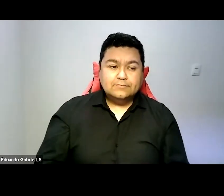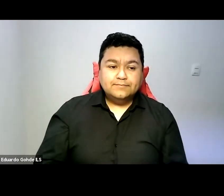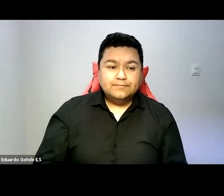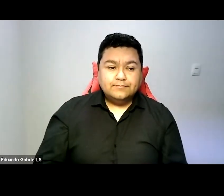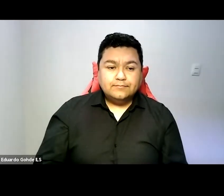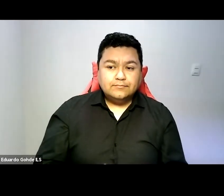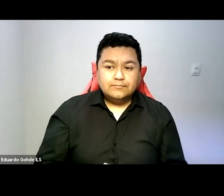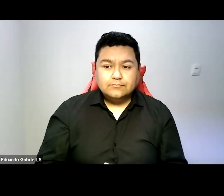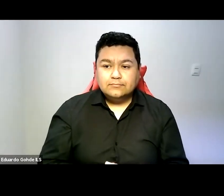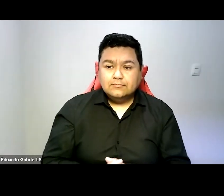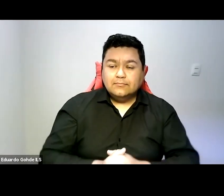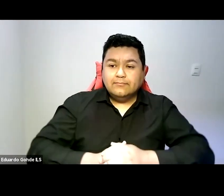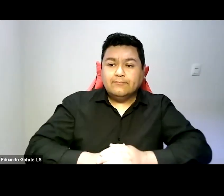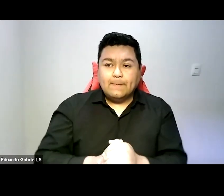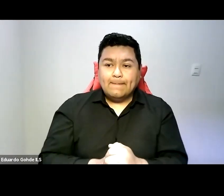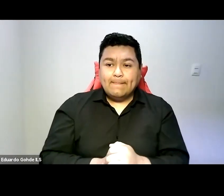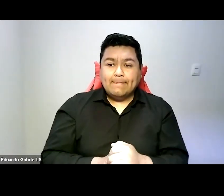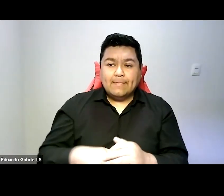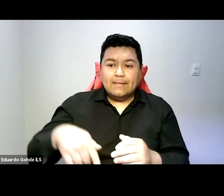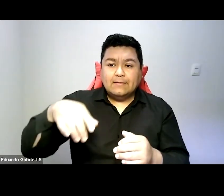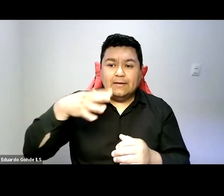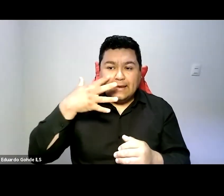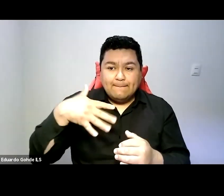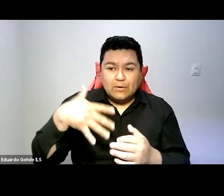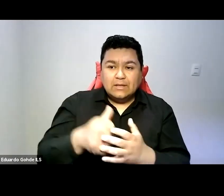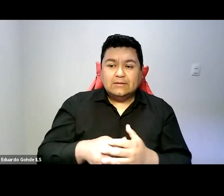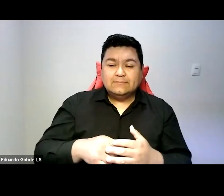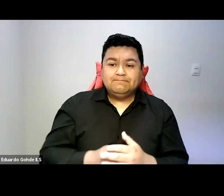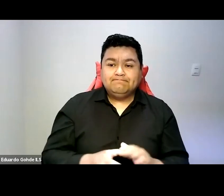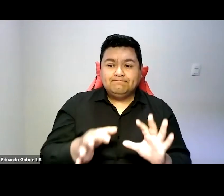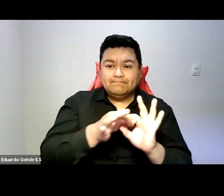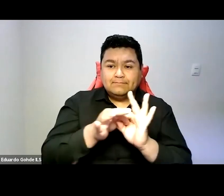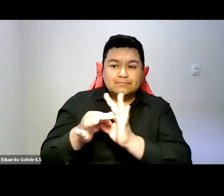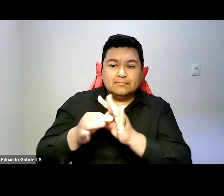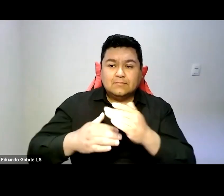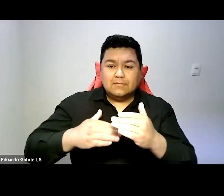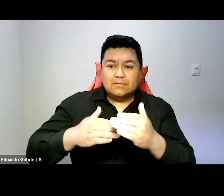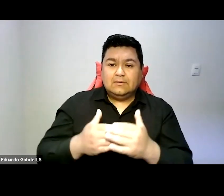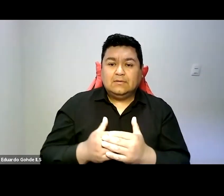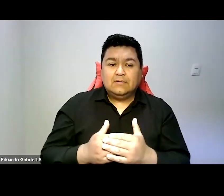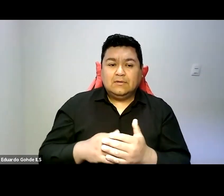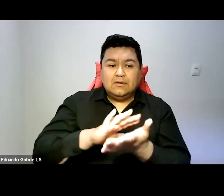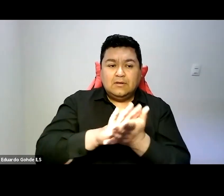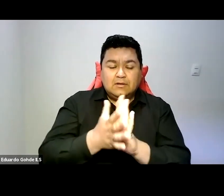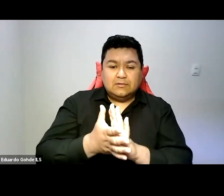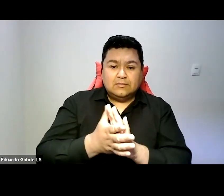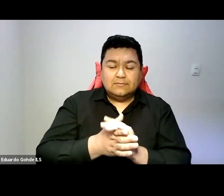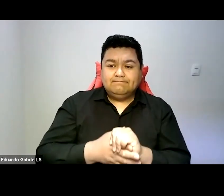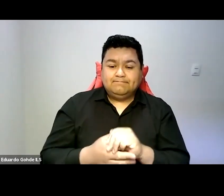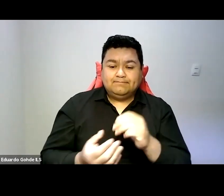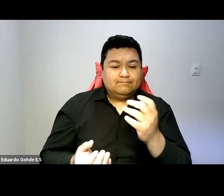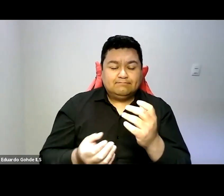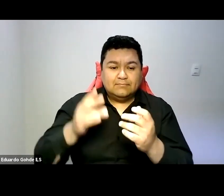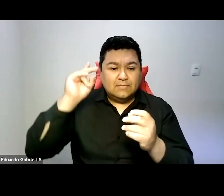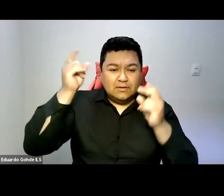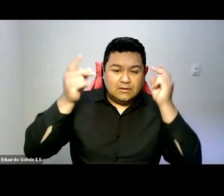enorgulleciéndonos, y para ello también es importante poder continuar levantando todas las innovaciones pedagógicas que cada uno de